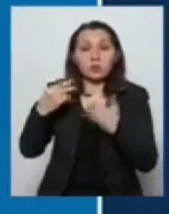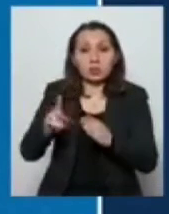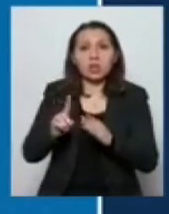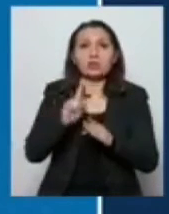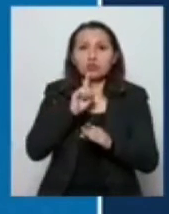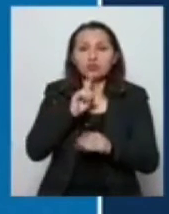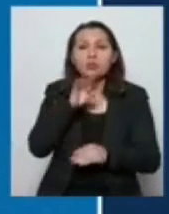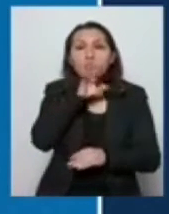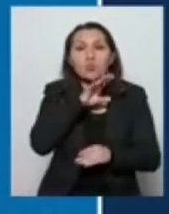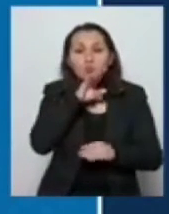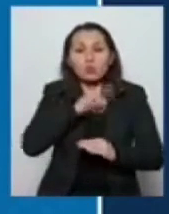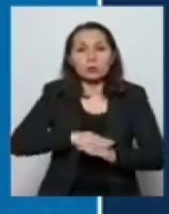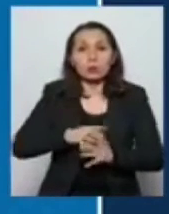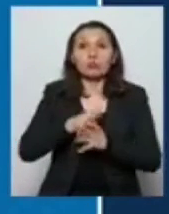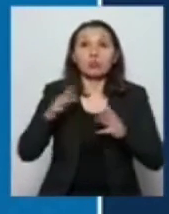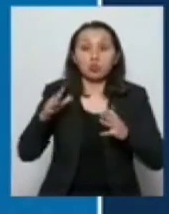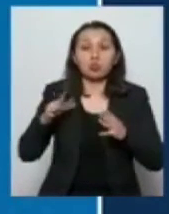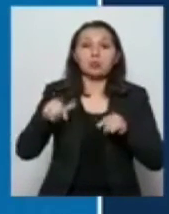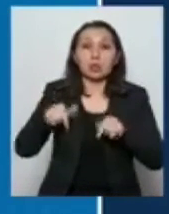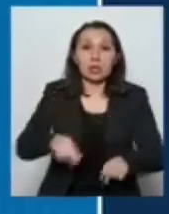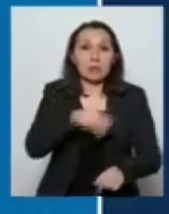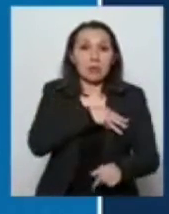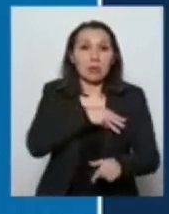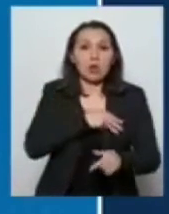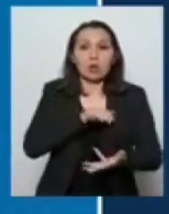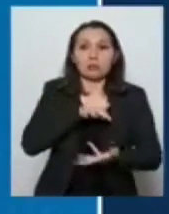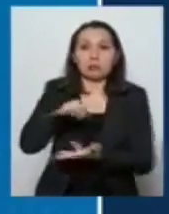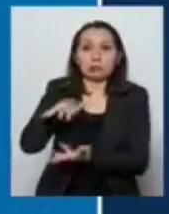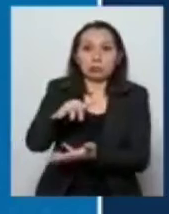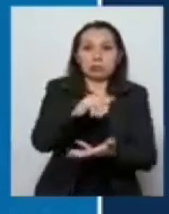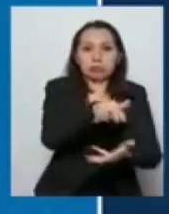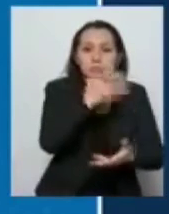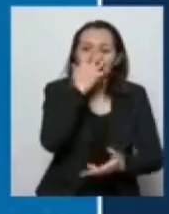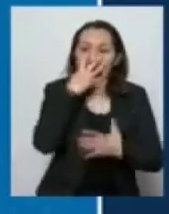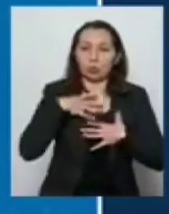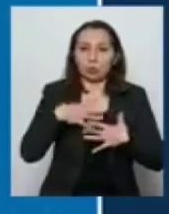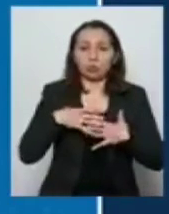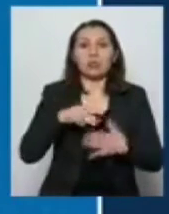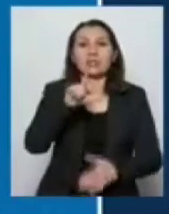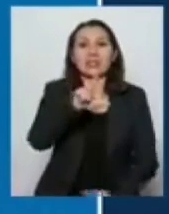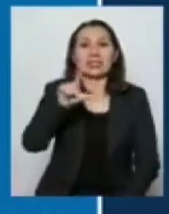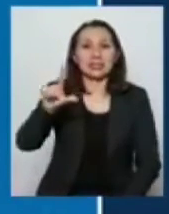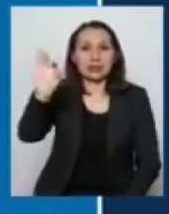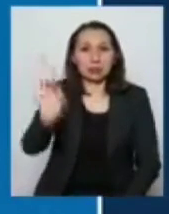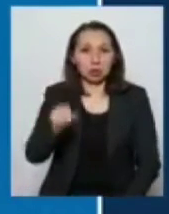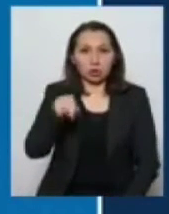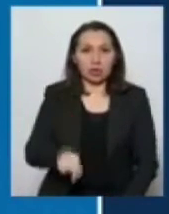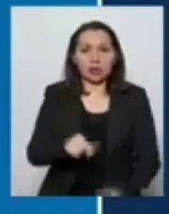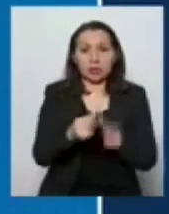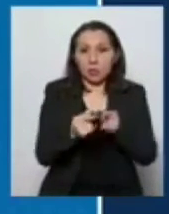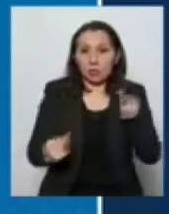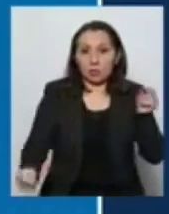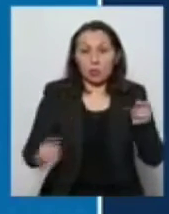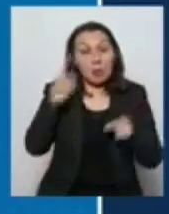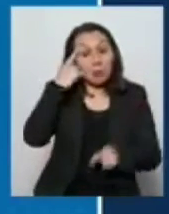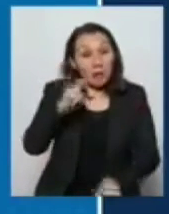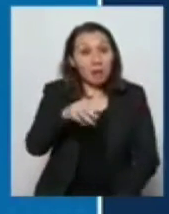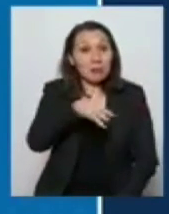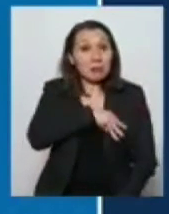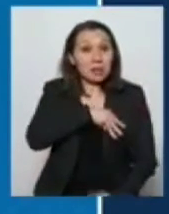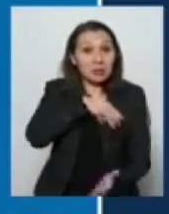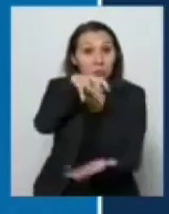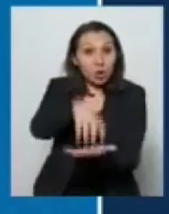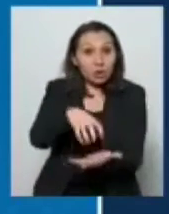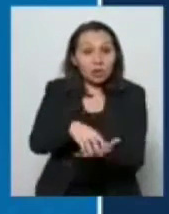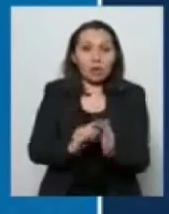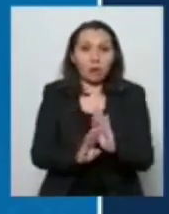con una ocupación alta en la región metropolitana. Tenemos una ocupación nacional de un 77%, pero en la región metropolitana esta